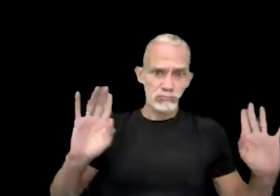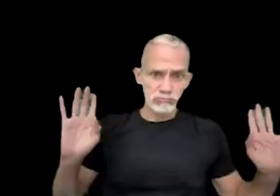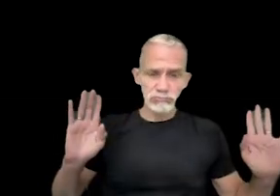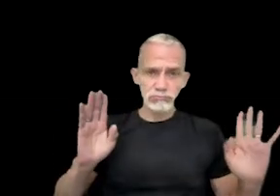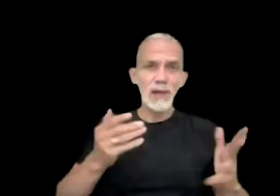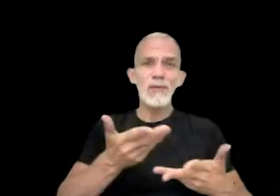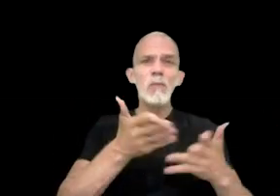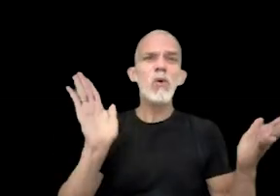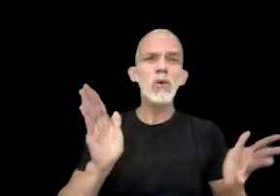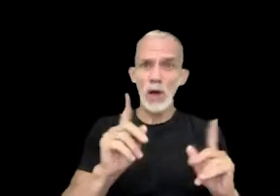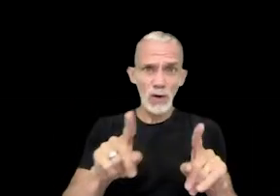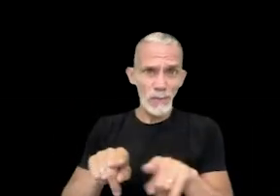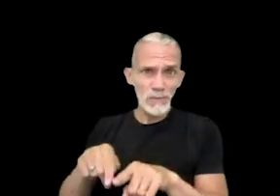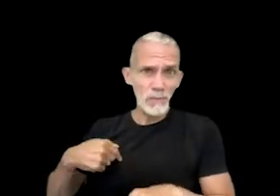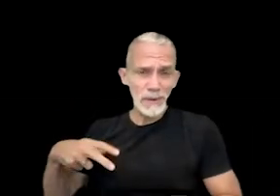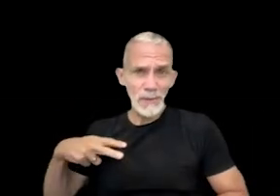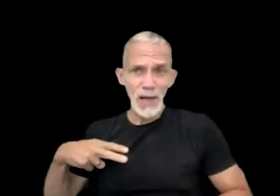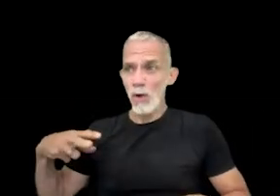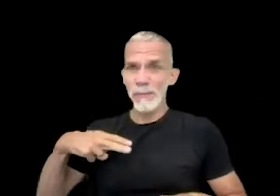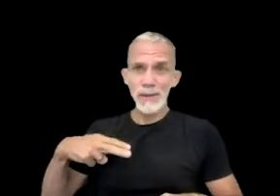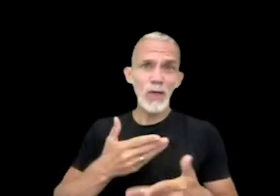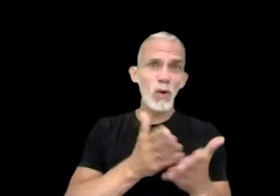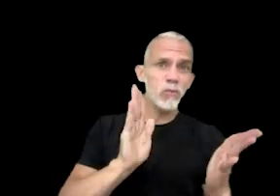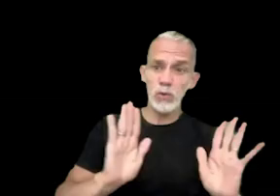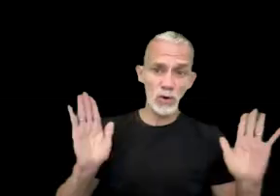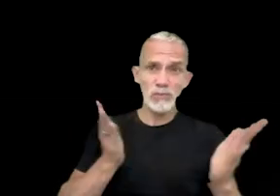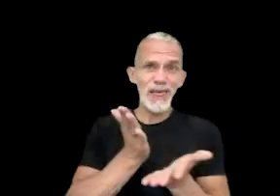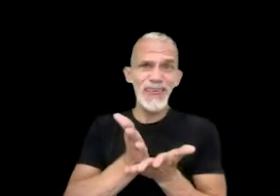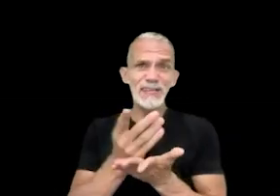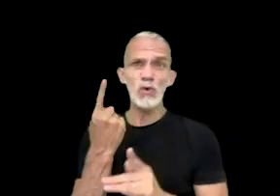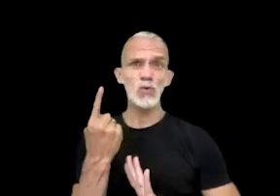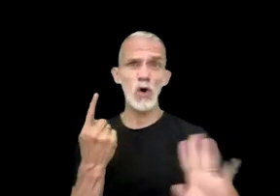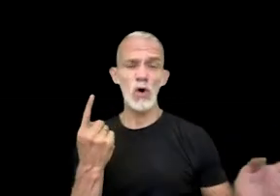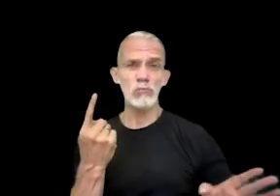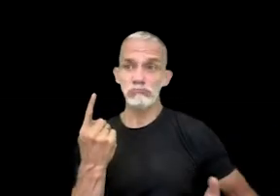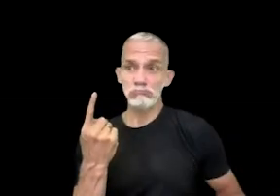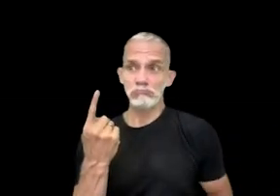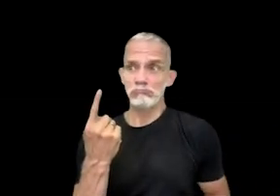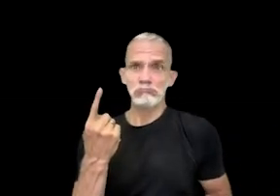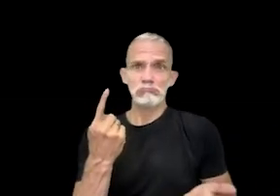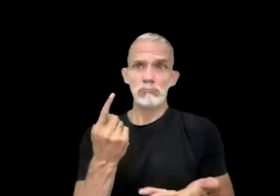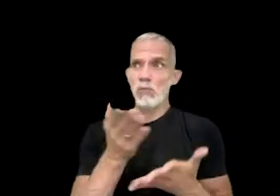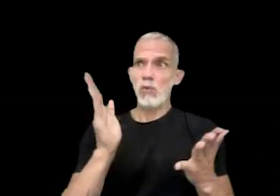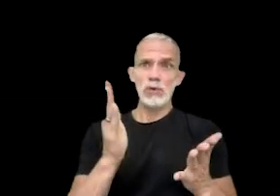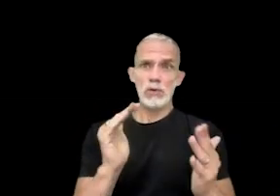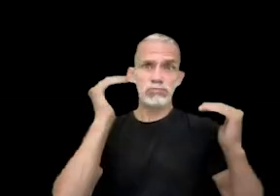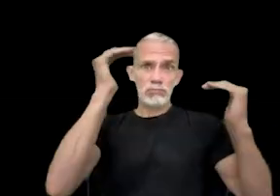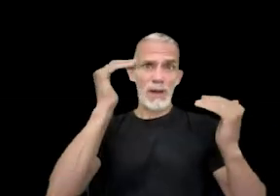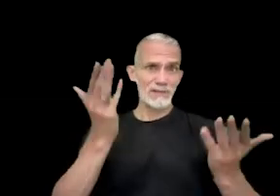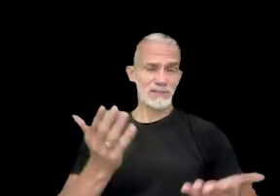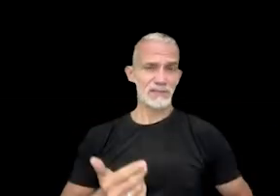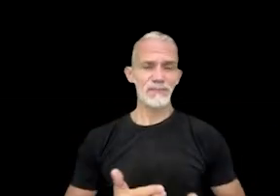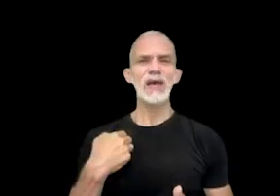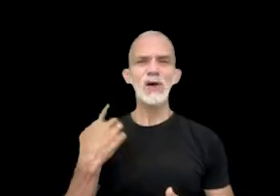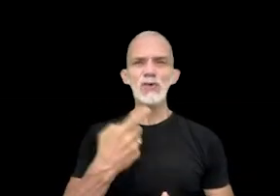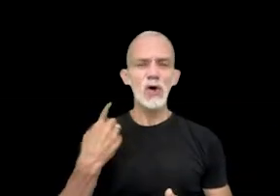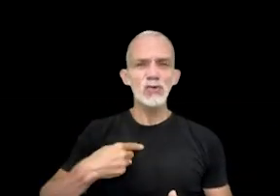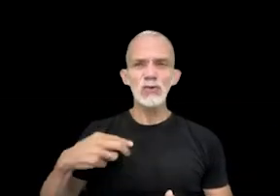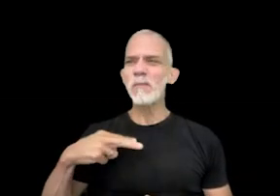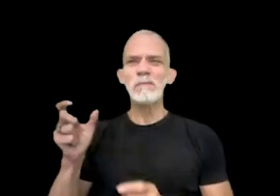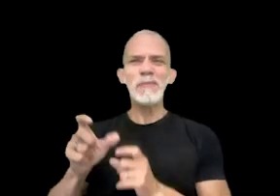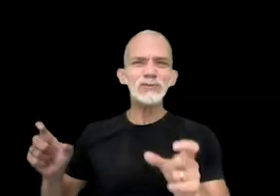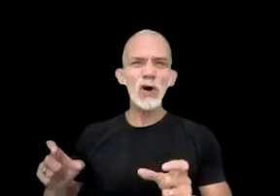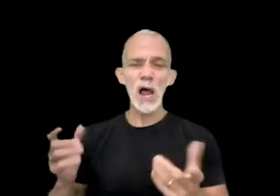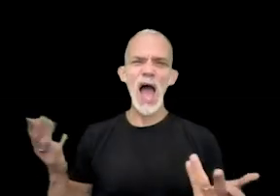derecho público. Ni el agente privado ni el agente público. ¿Ah? El derecho público está por encima de todos nosotros. Nosotros los particulares no